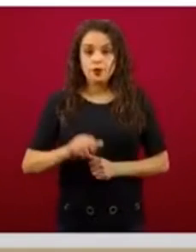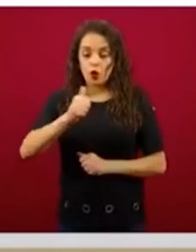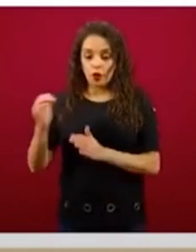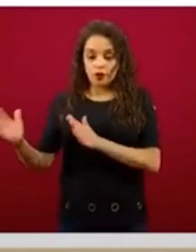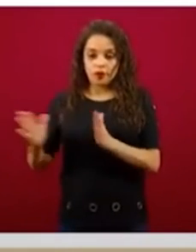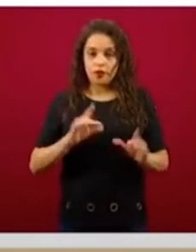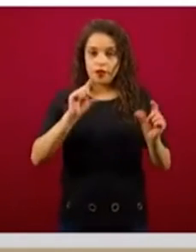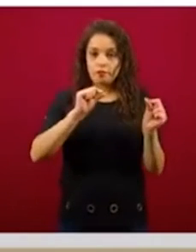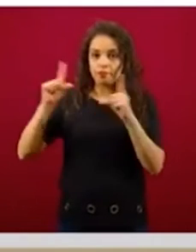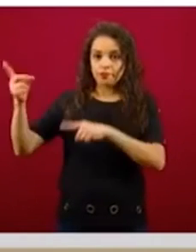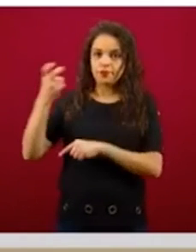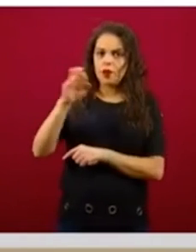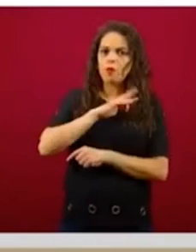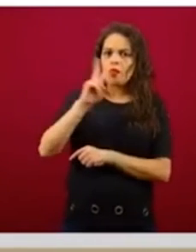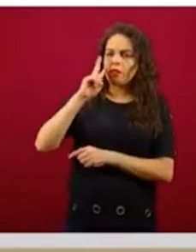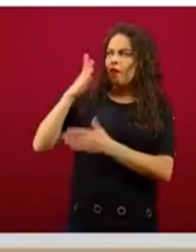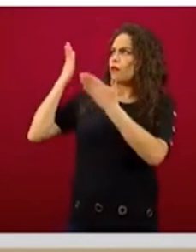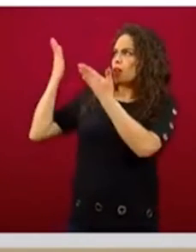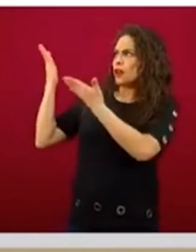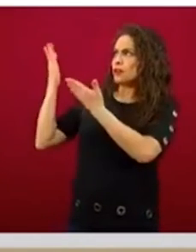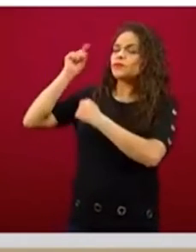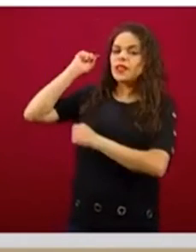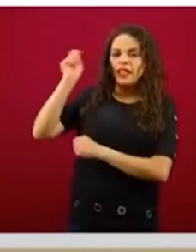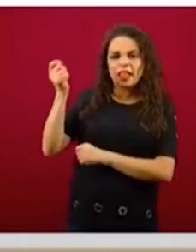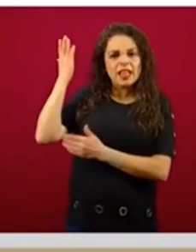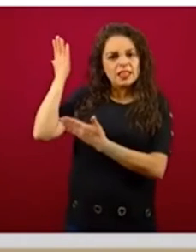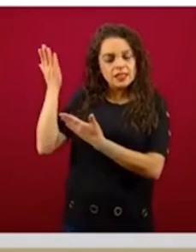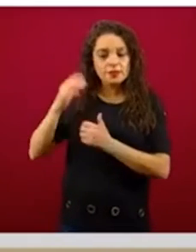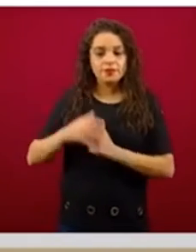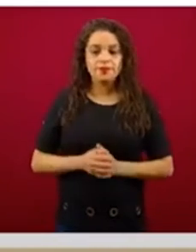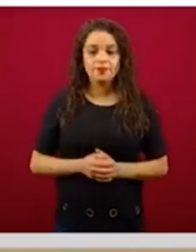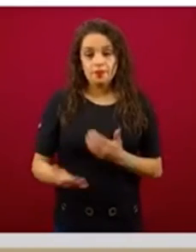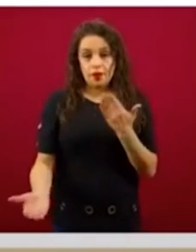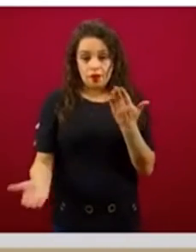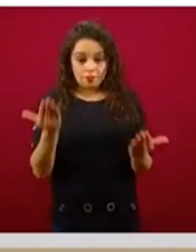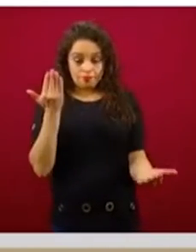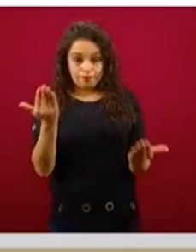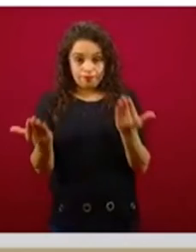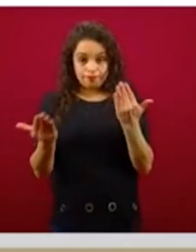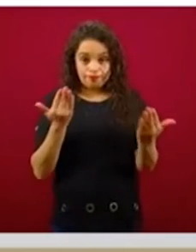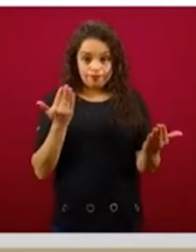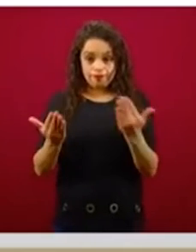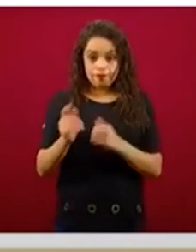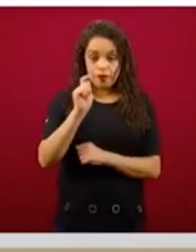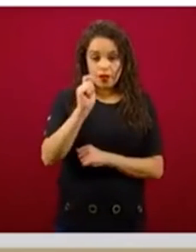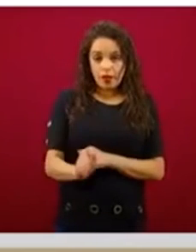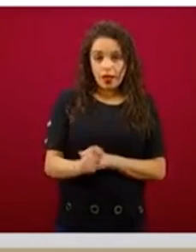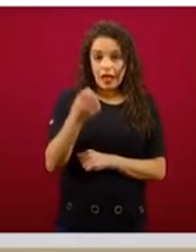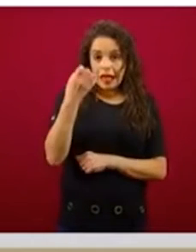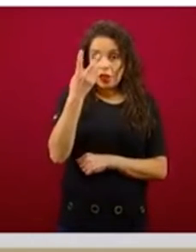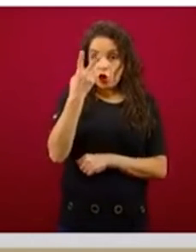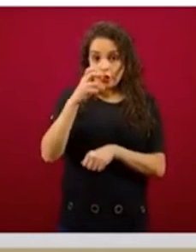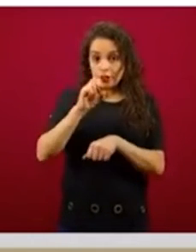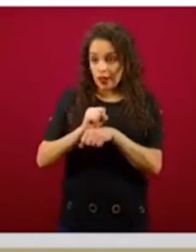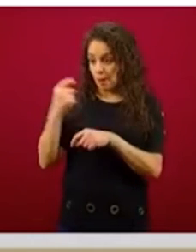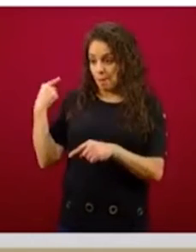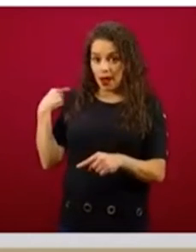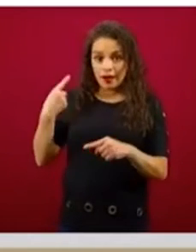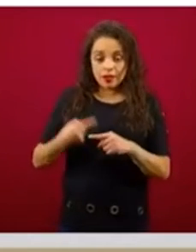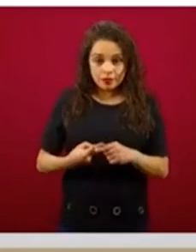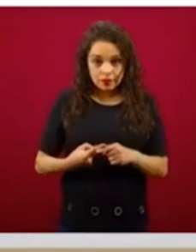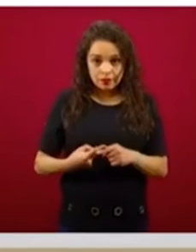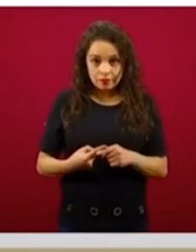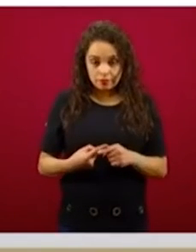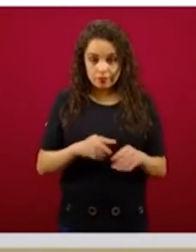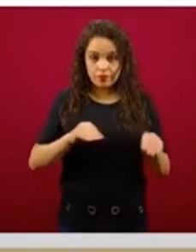este gráfico lo que estamos viendo es la comparativa de las últimas dos semanas la movilidad de las últimas dos